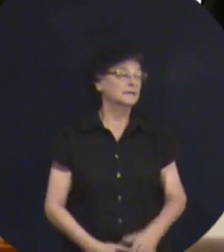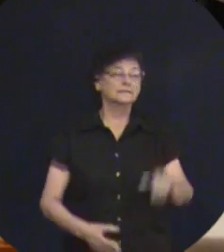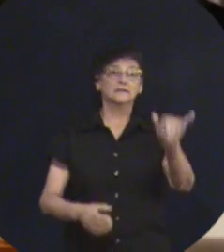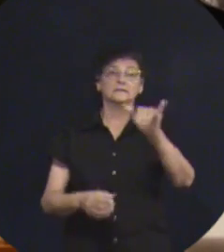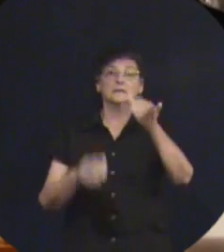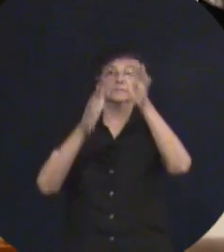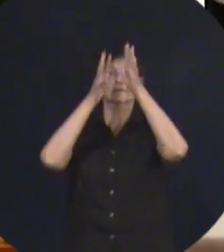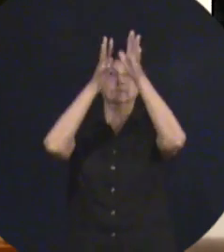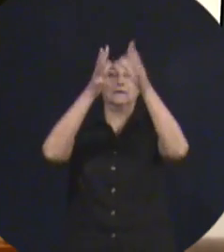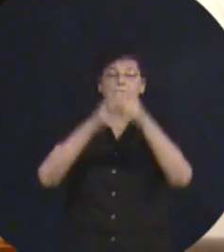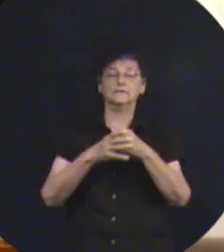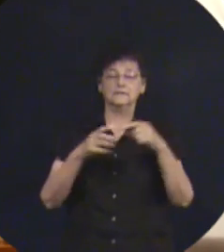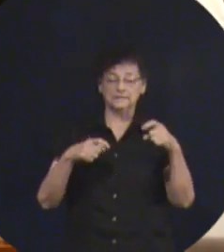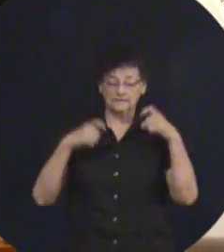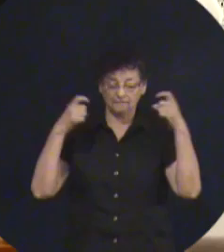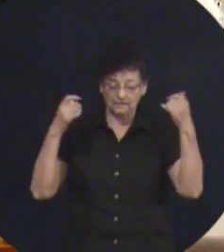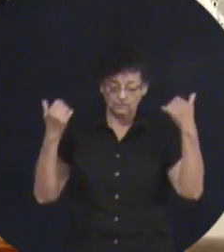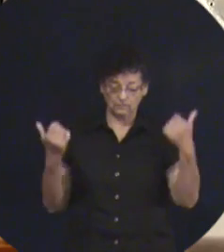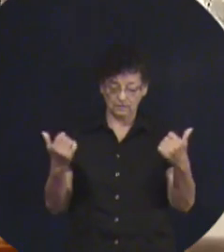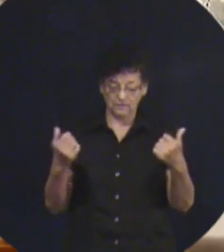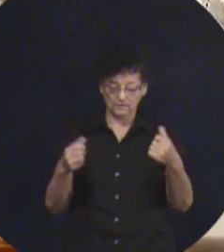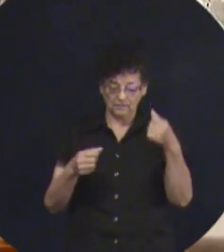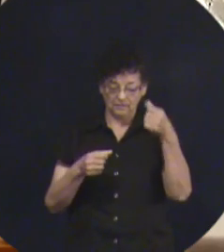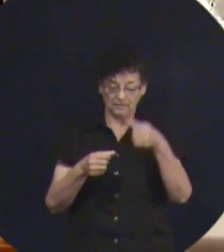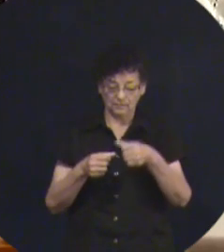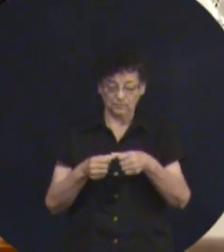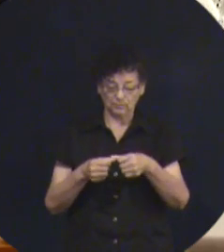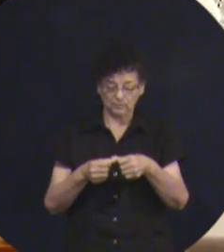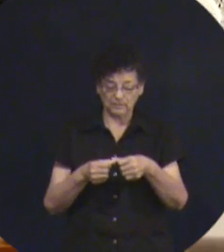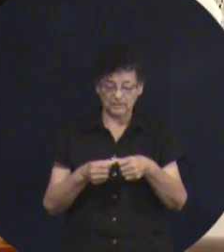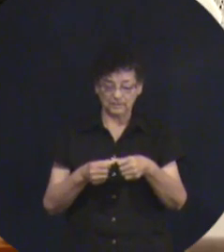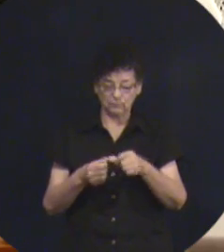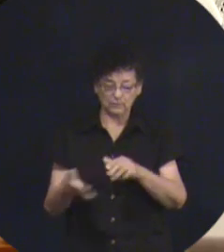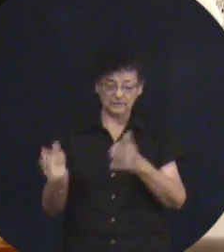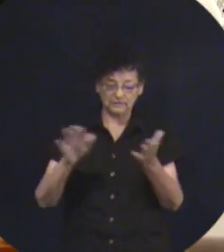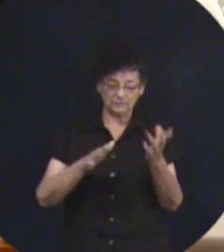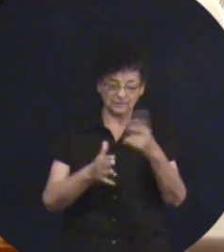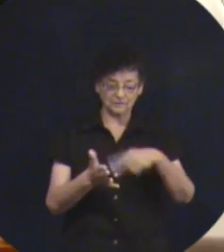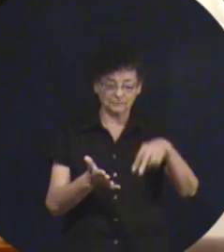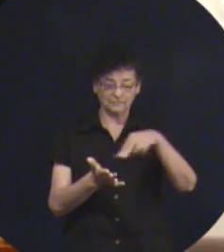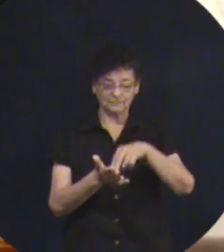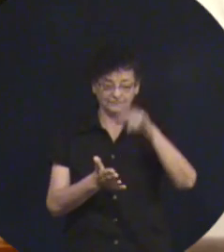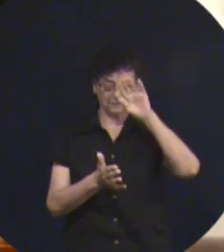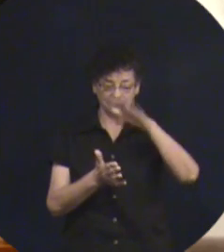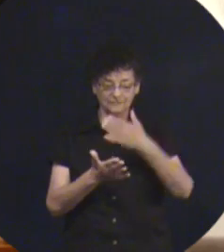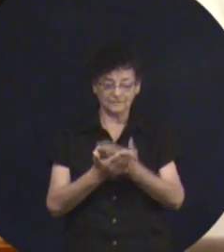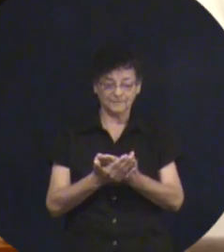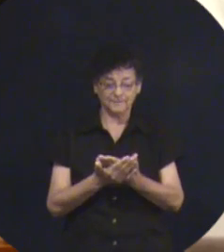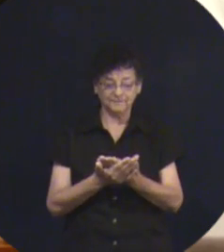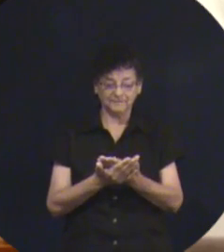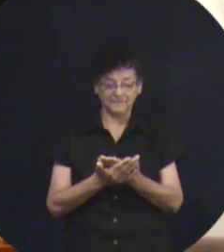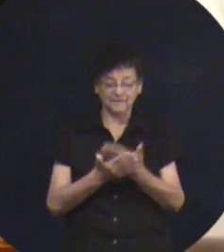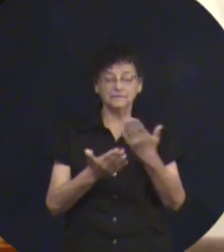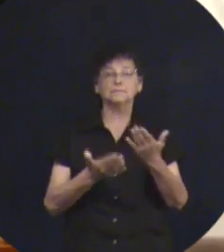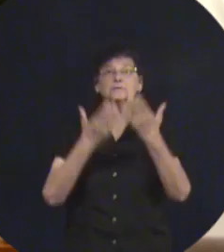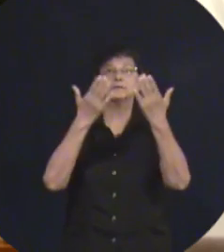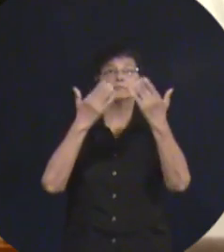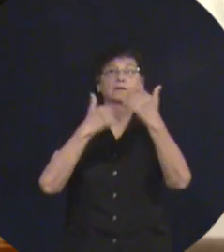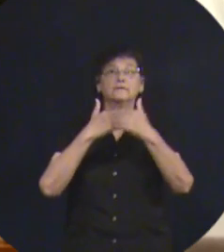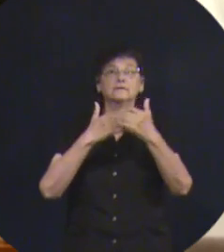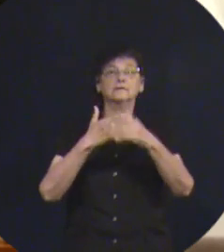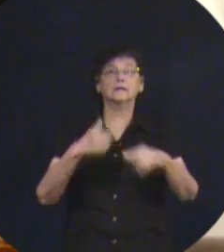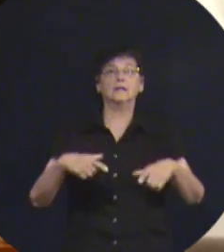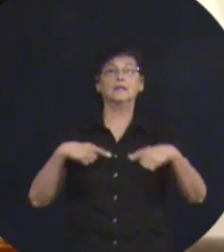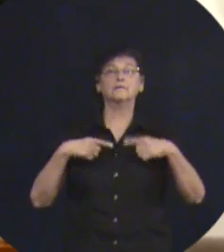Así pues, Padre, al celebrar ahora el memorial de la muerte y resurrección de tu Hijo, te ofrecemos el